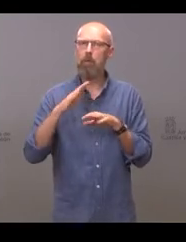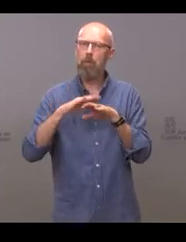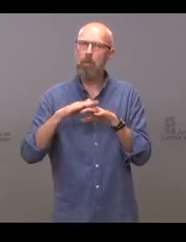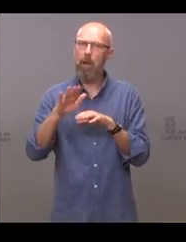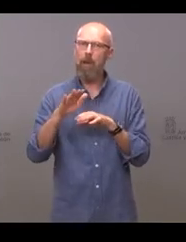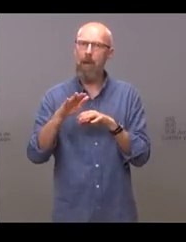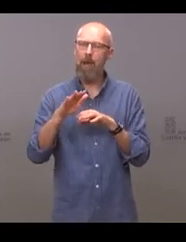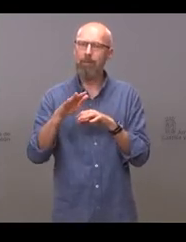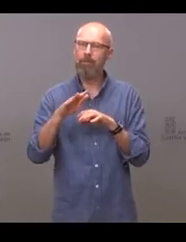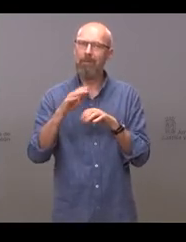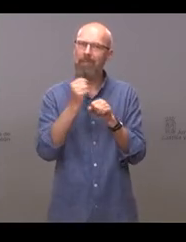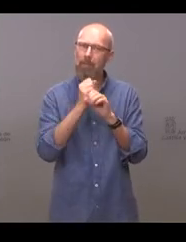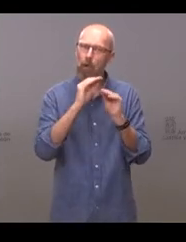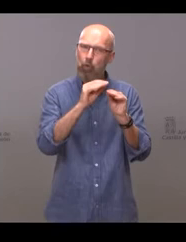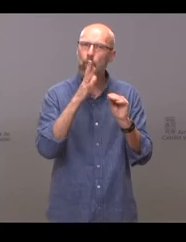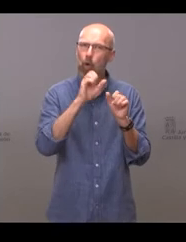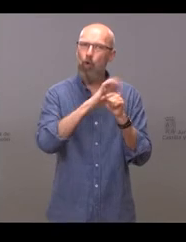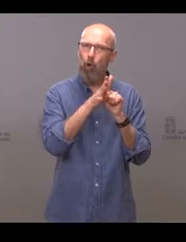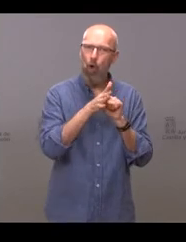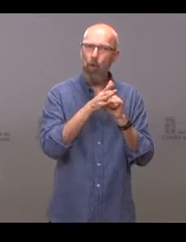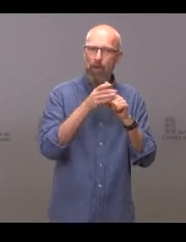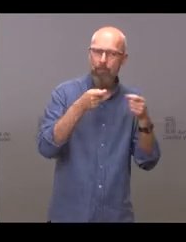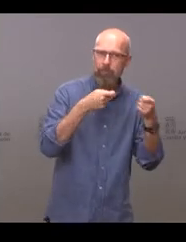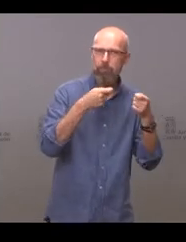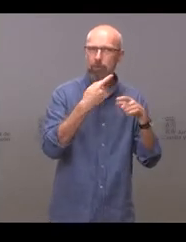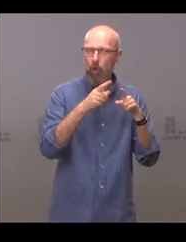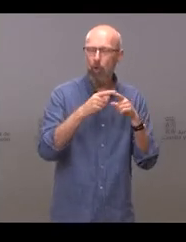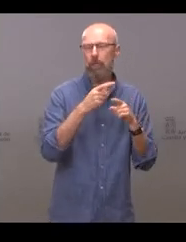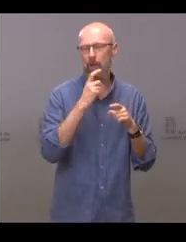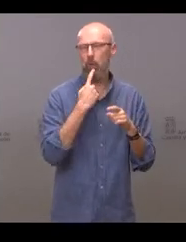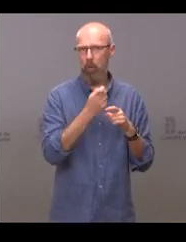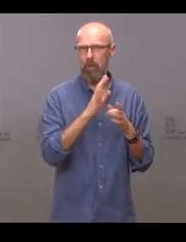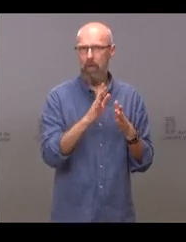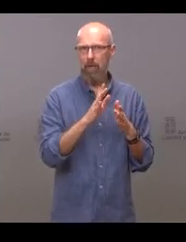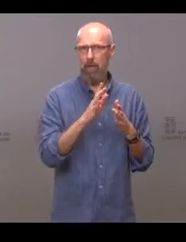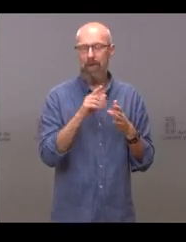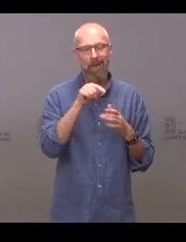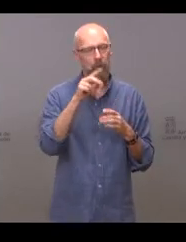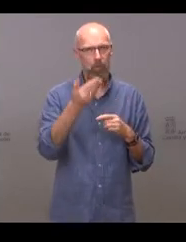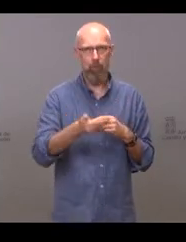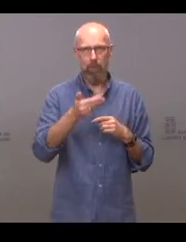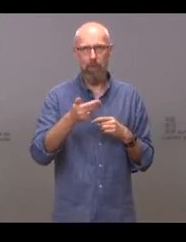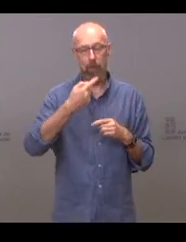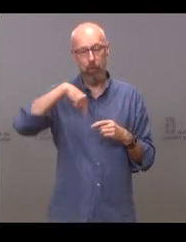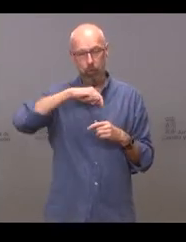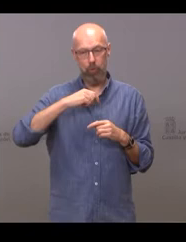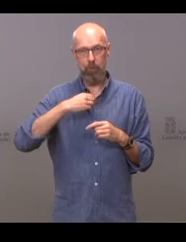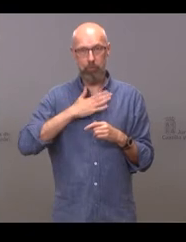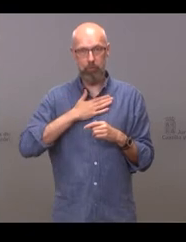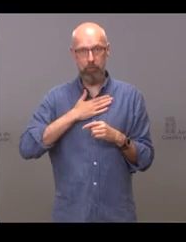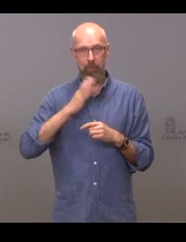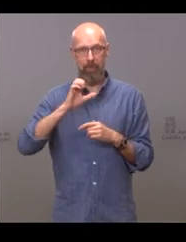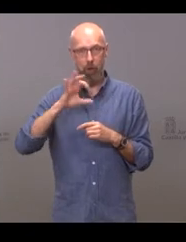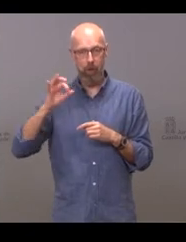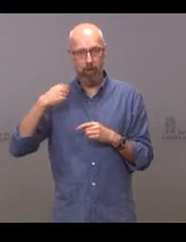focos de kobe y el cob y se extendiera yo creo que es algo algo fundamental y que creo que desde nuestra organización vemos como algo muy muy